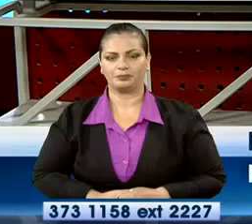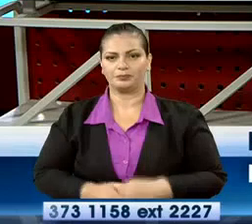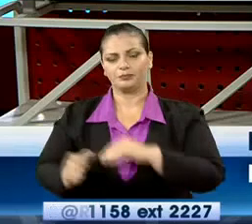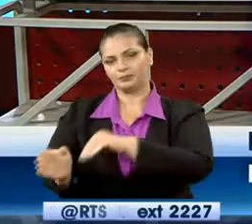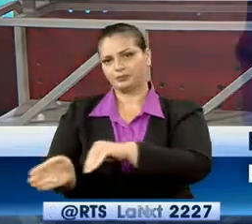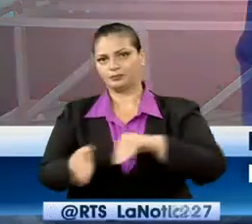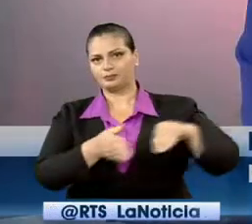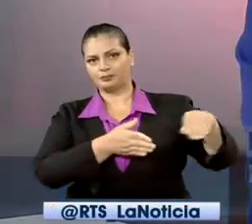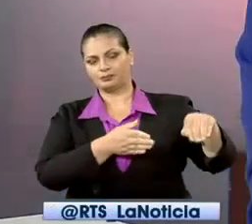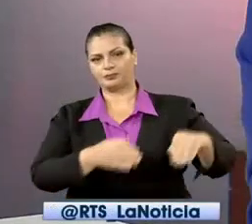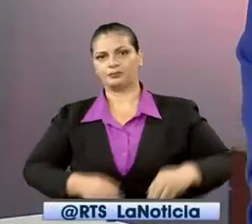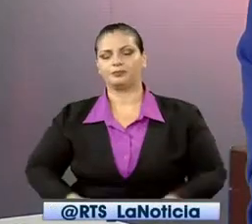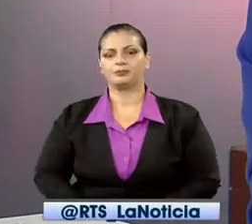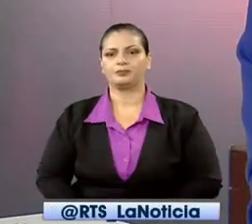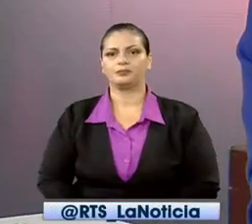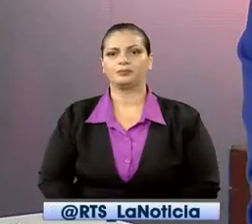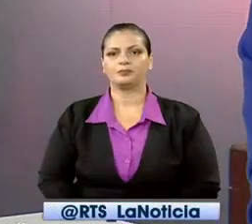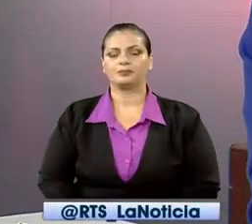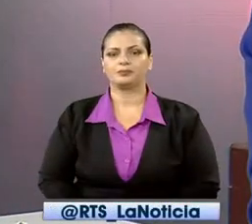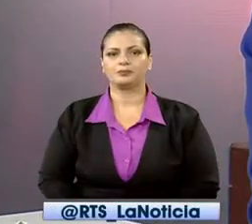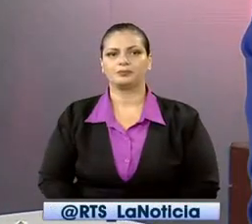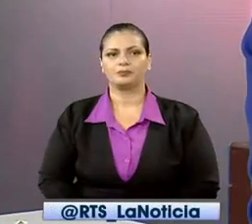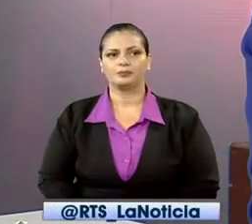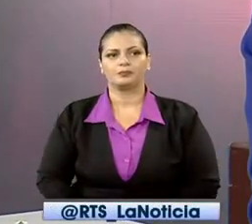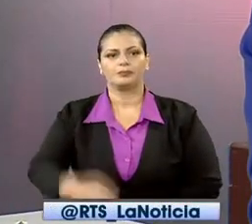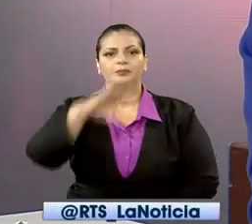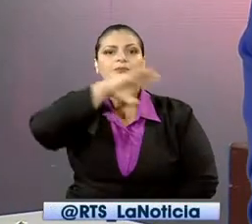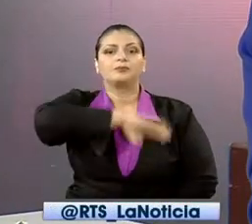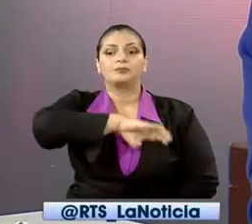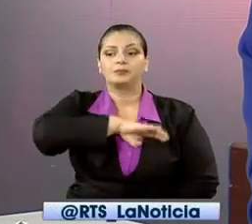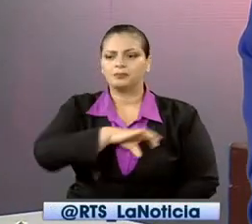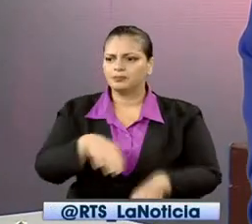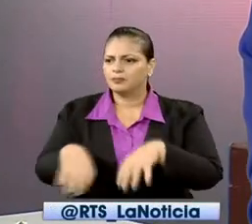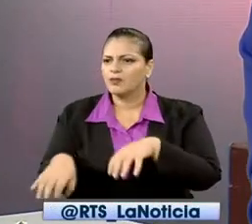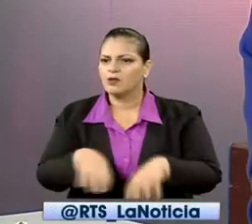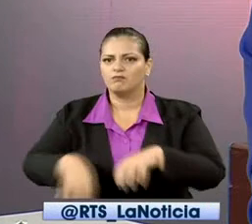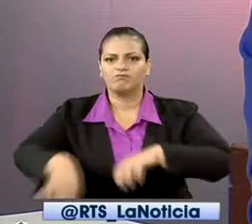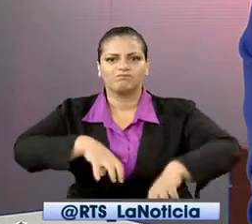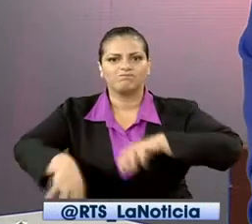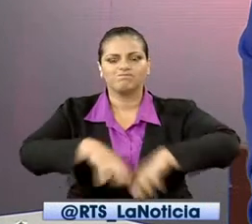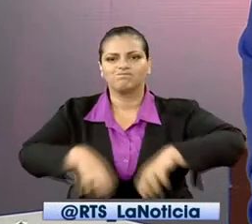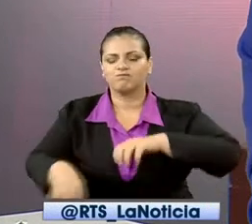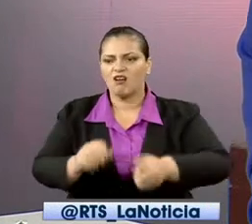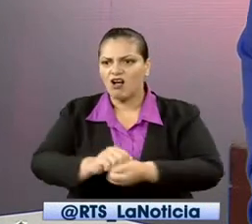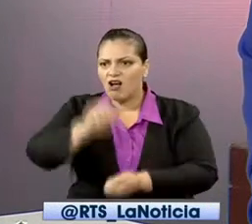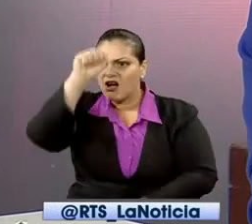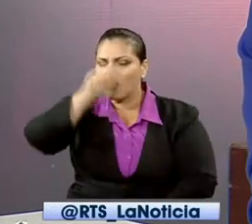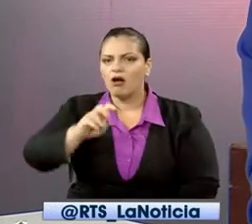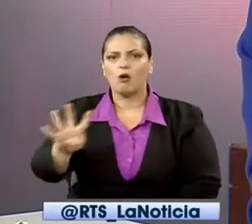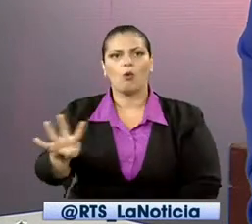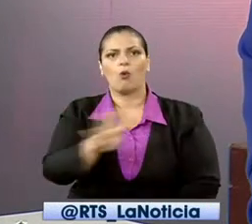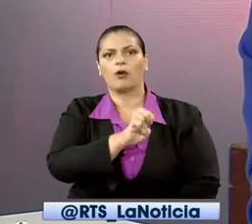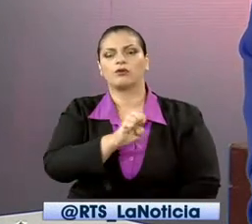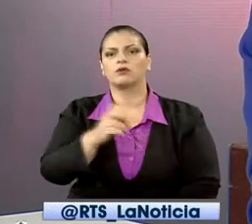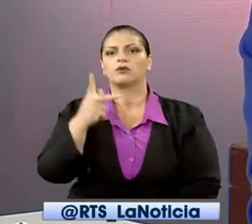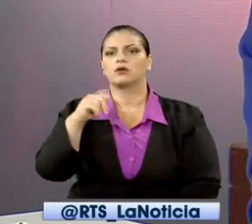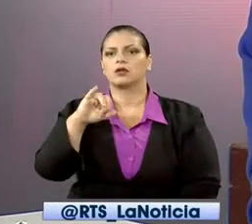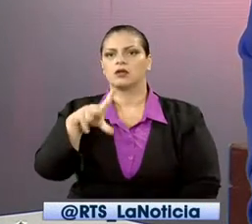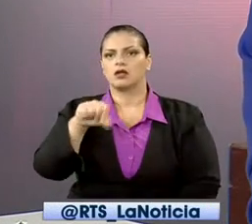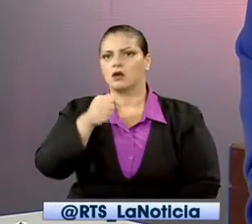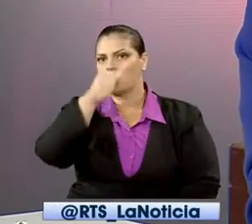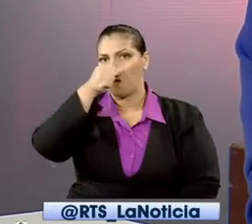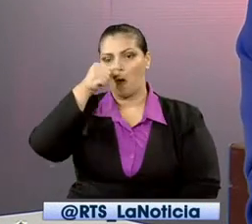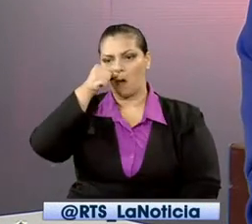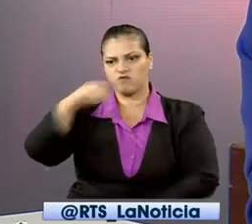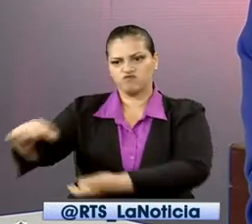Amigos televidentes, la policía incautó cerca de 400 kilos de cocaína que pretendían ser sacados del